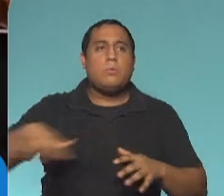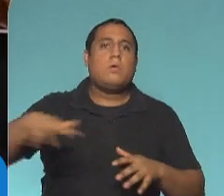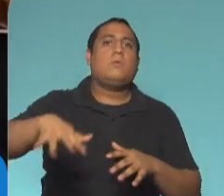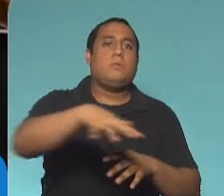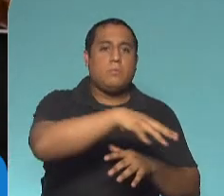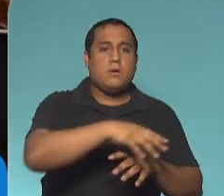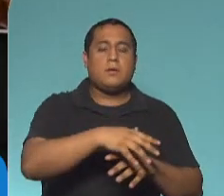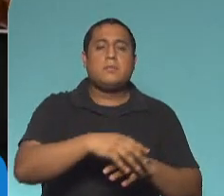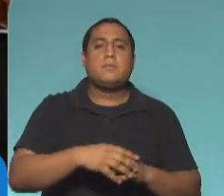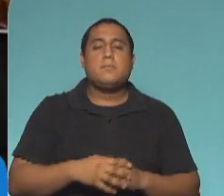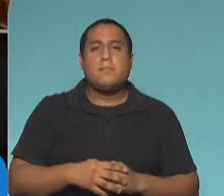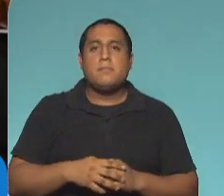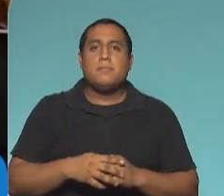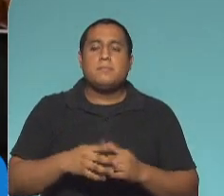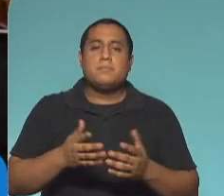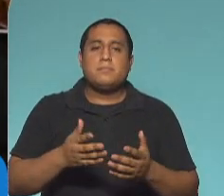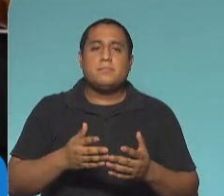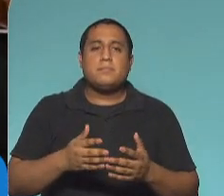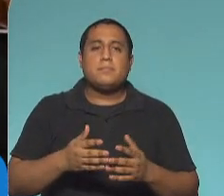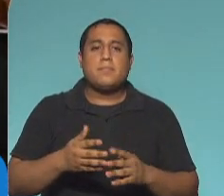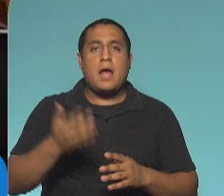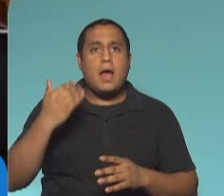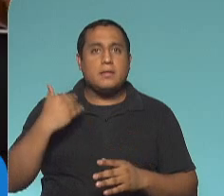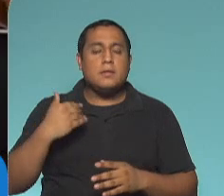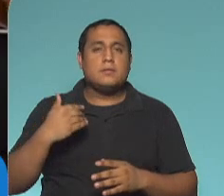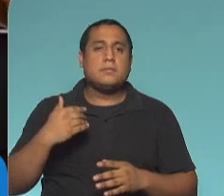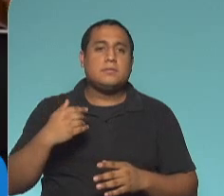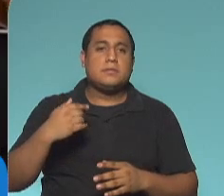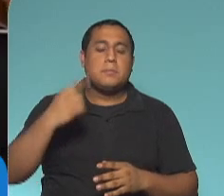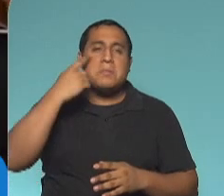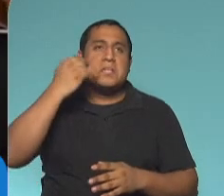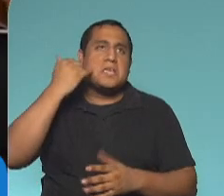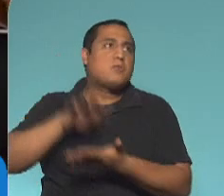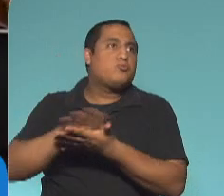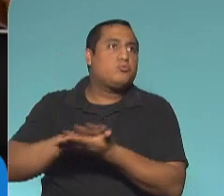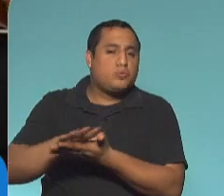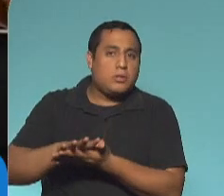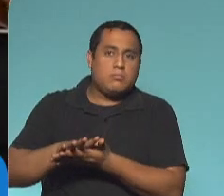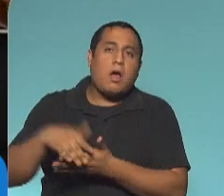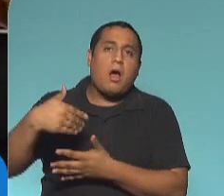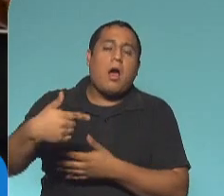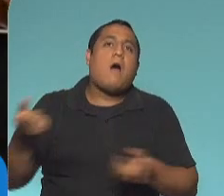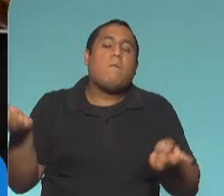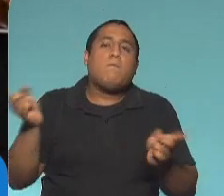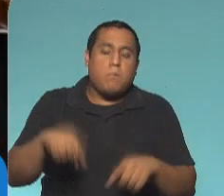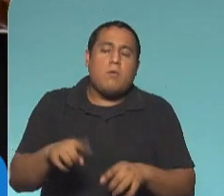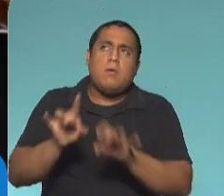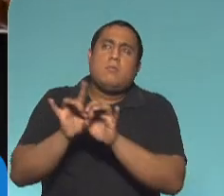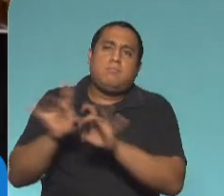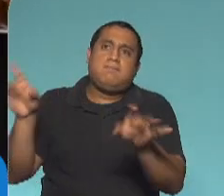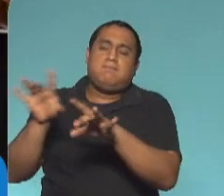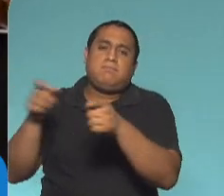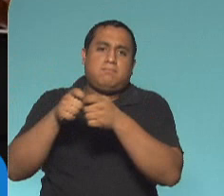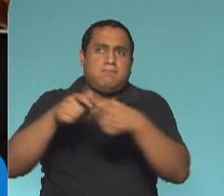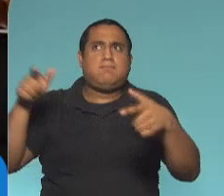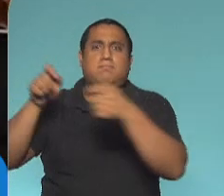geográficas donde se había asumido que el problema por ahí estaba resuelto. Realmente está volviendo con un número muy importante